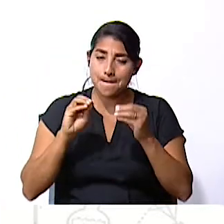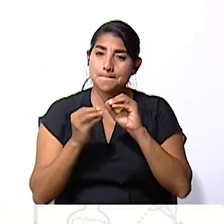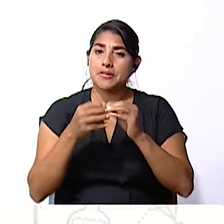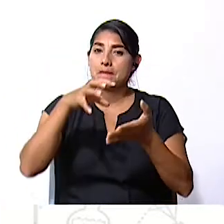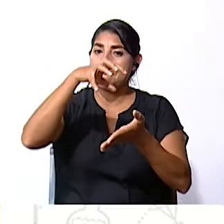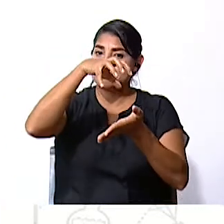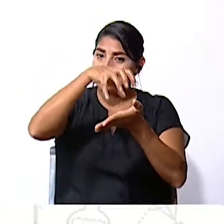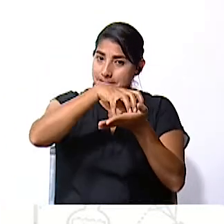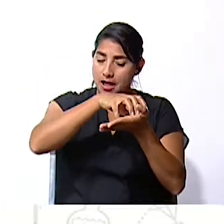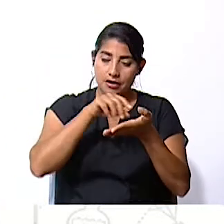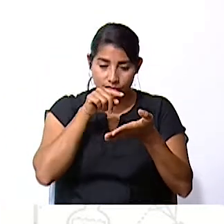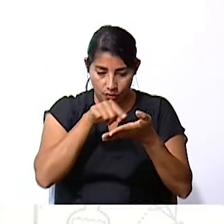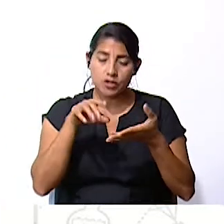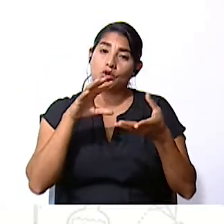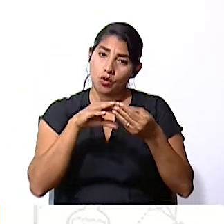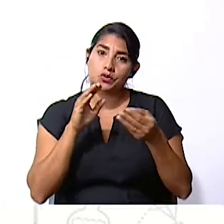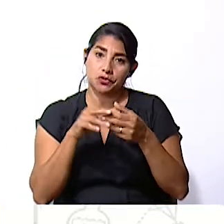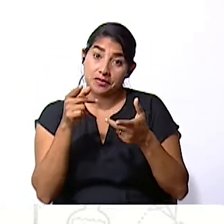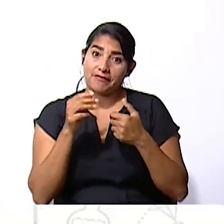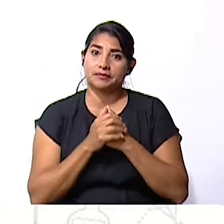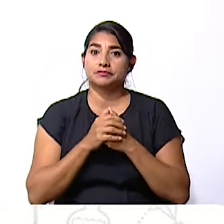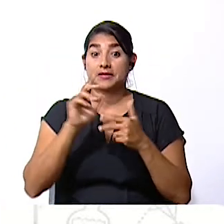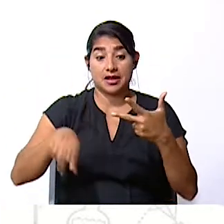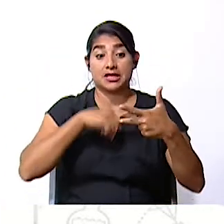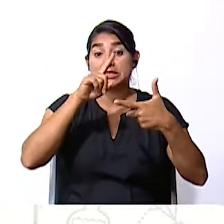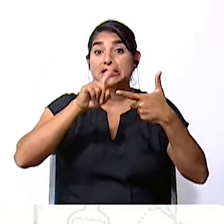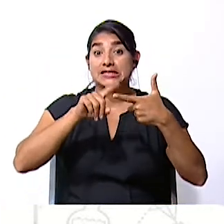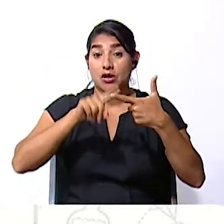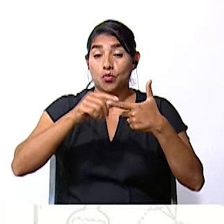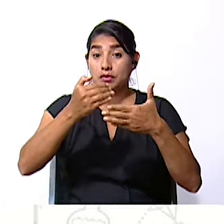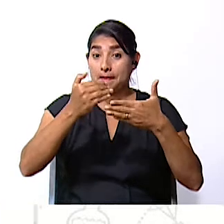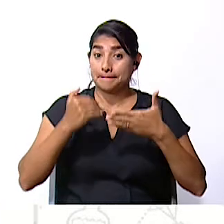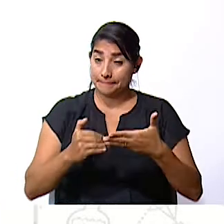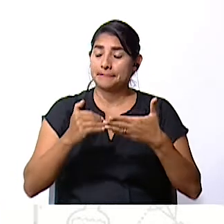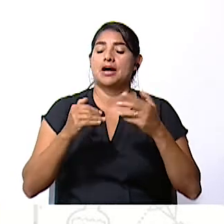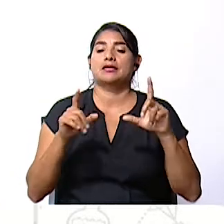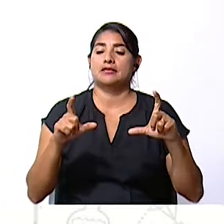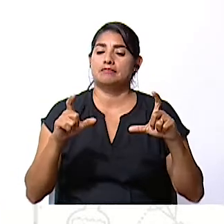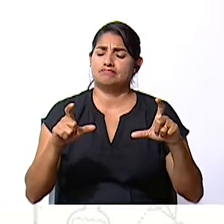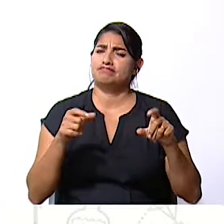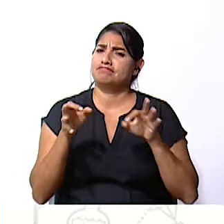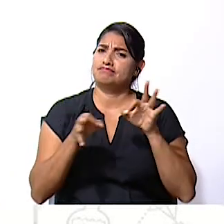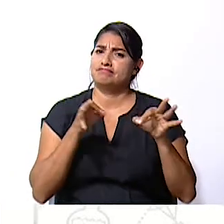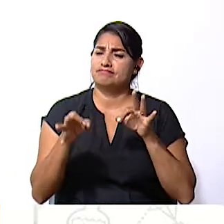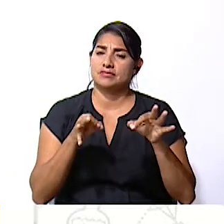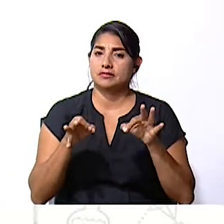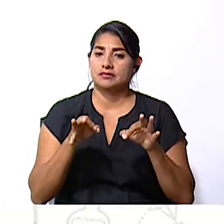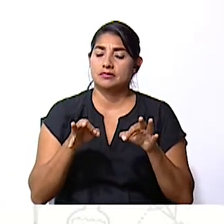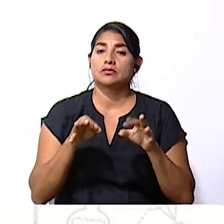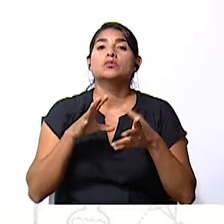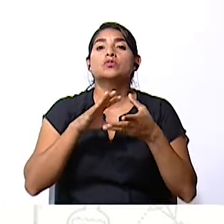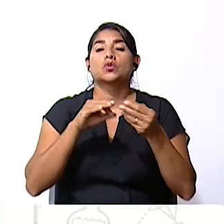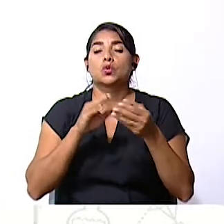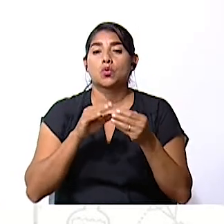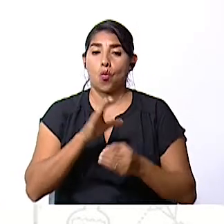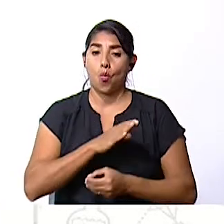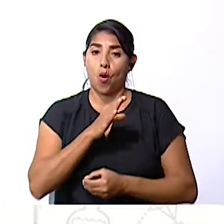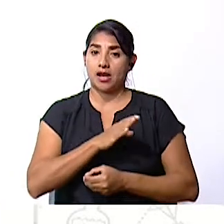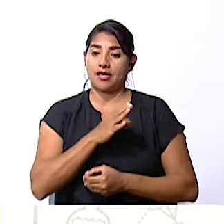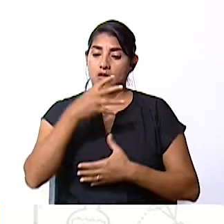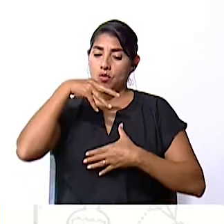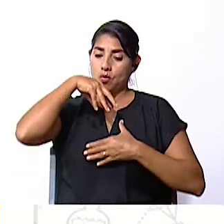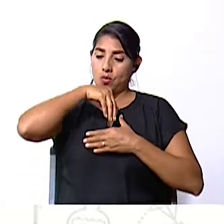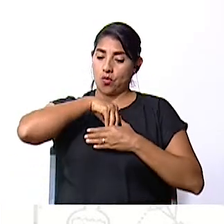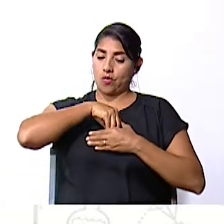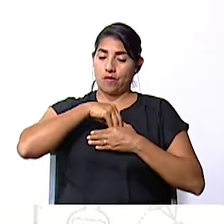primer párrafo. En la segunda parte, sin embargo, él resalta sus cualidades y